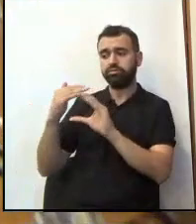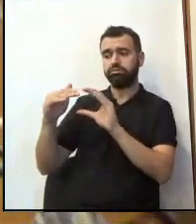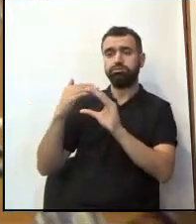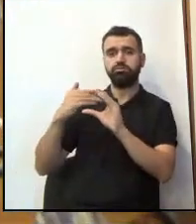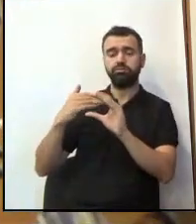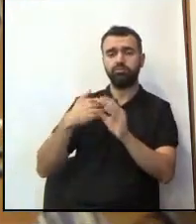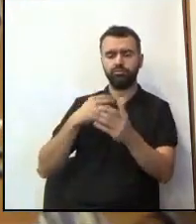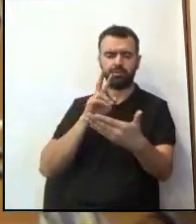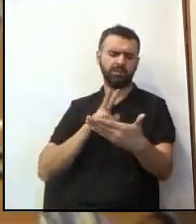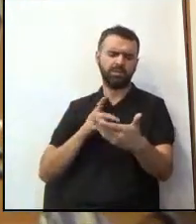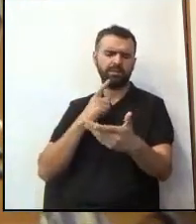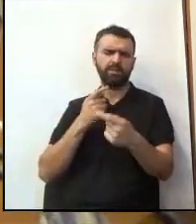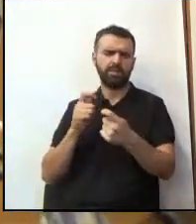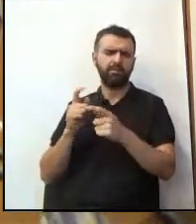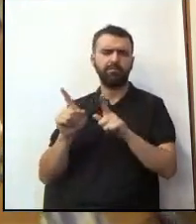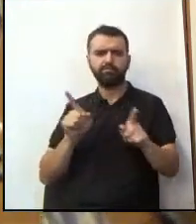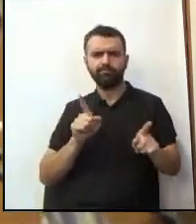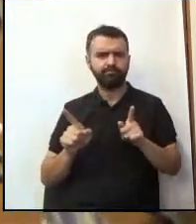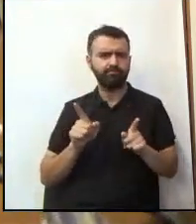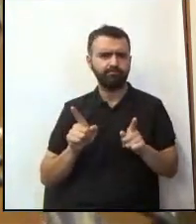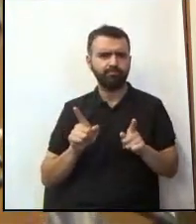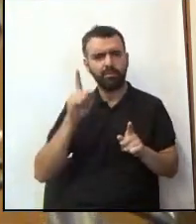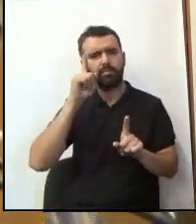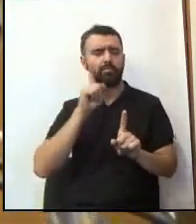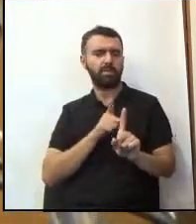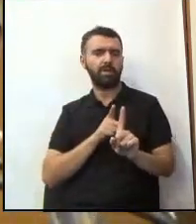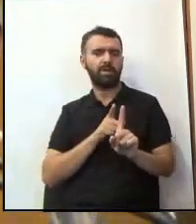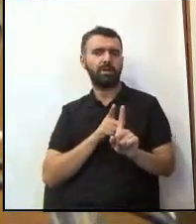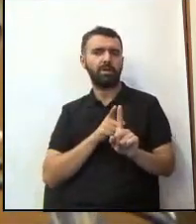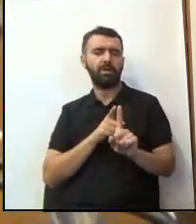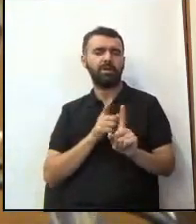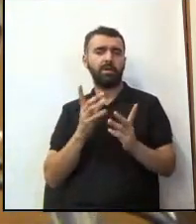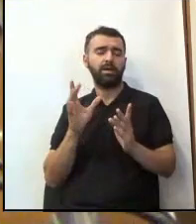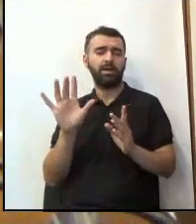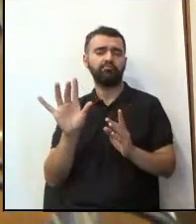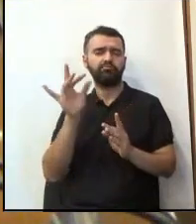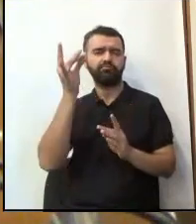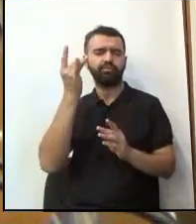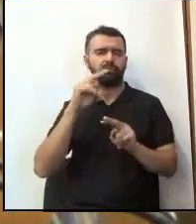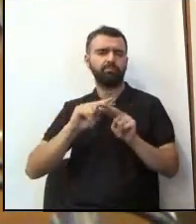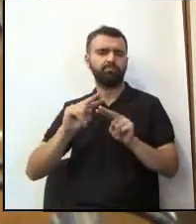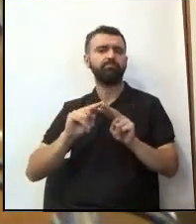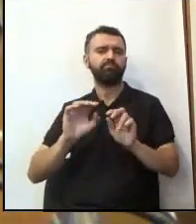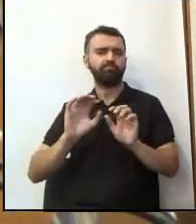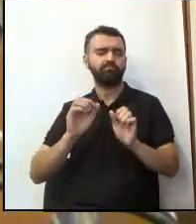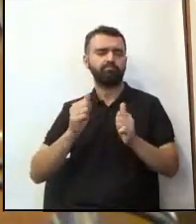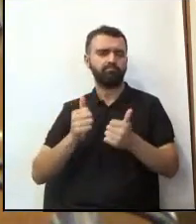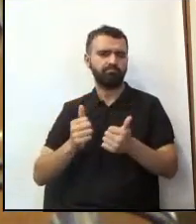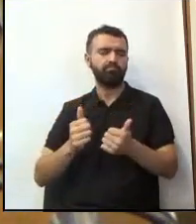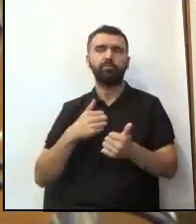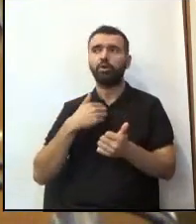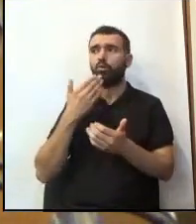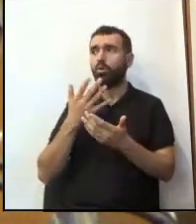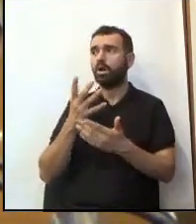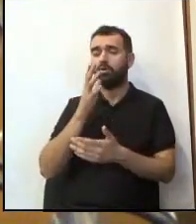y todas las que conozco, tratan de gestionarlos para encontrar soluciones. Cuando no